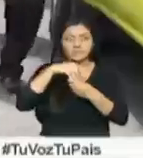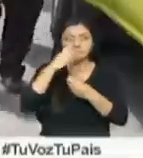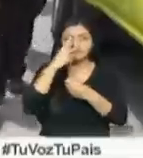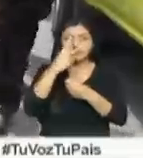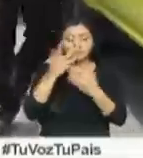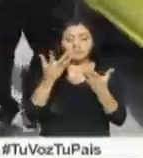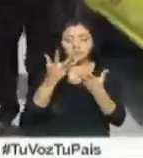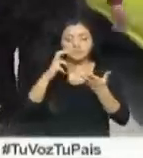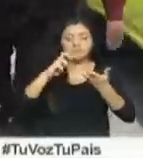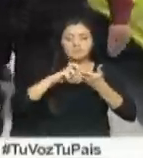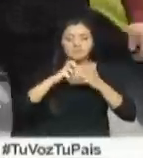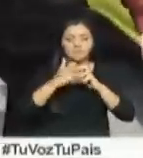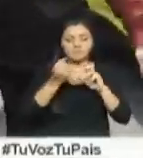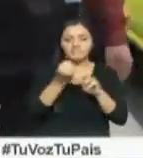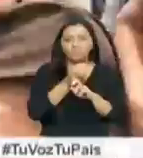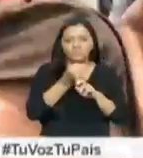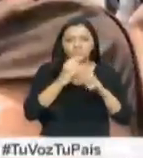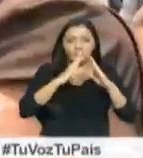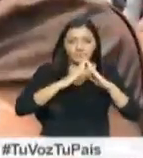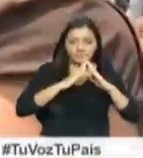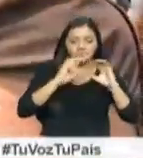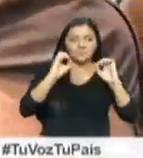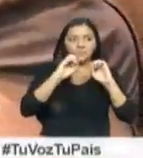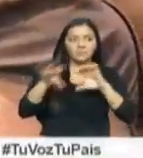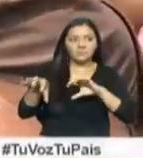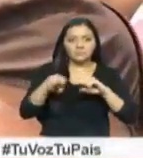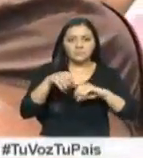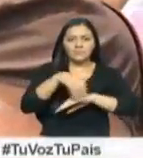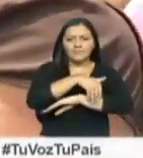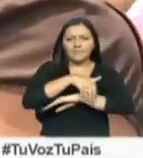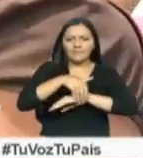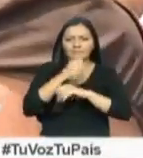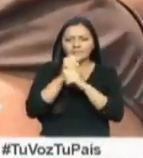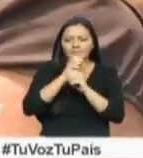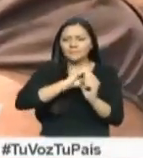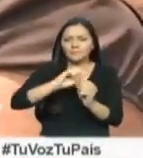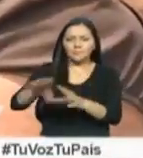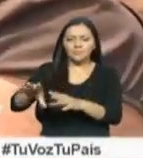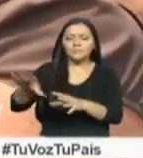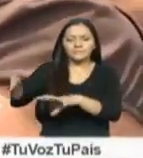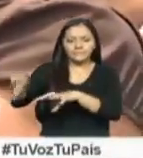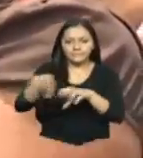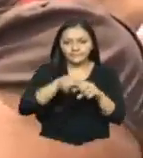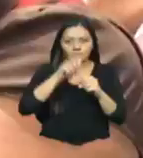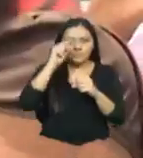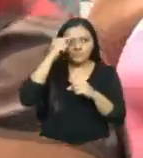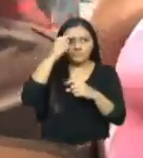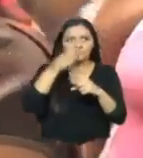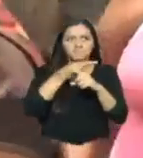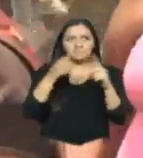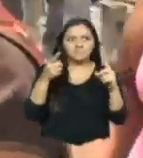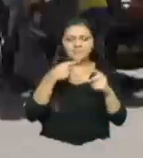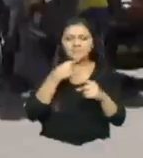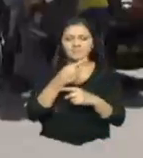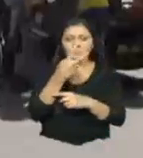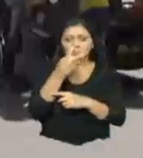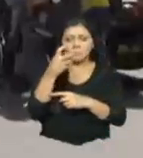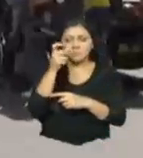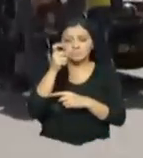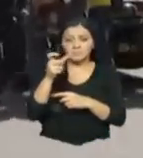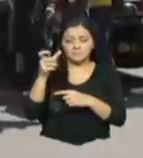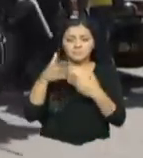que sufren violencia doméstica o que fueron rescatados de las calles. Alojaba a alrededor del doble de su capacidad para 400